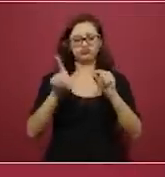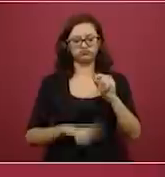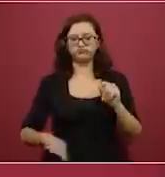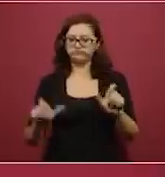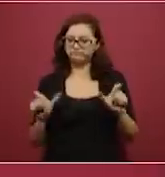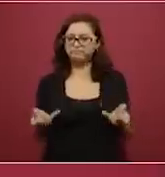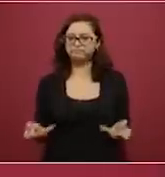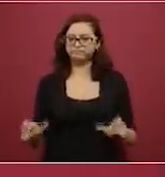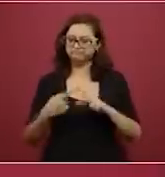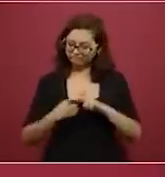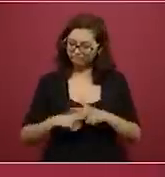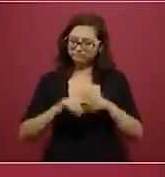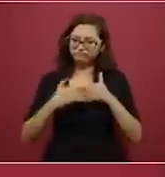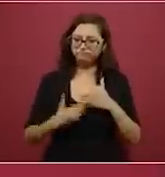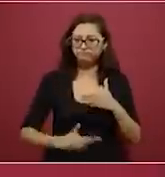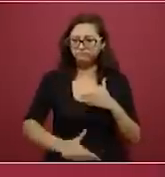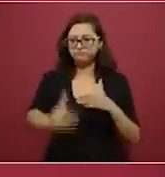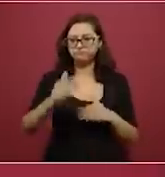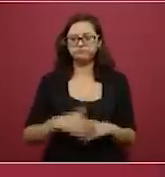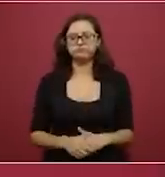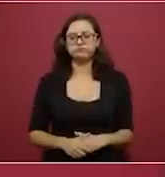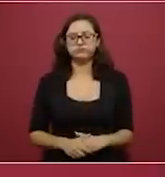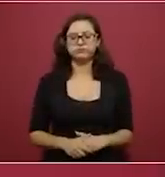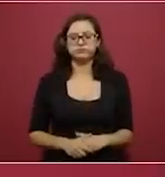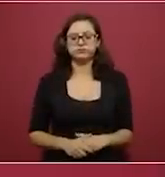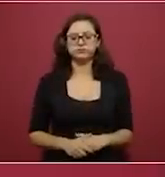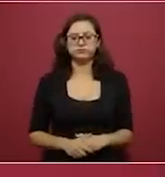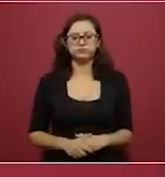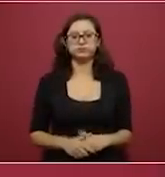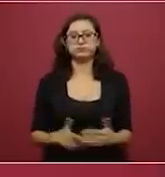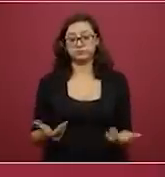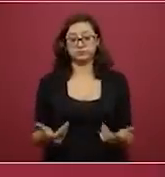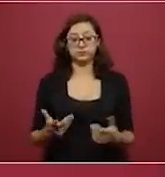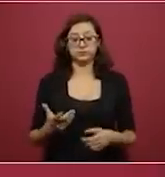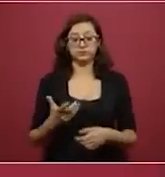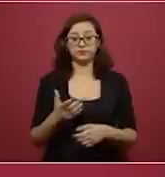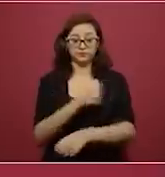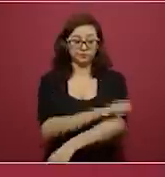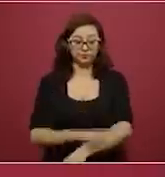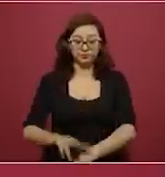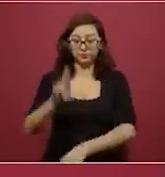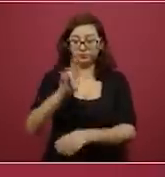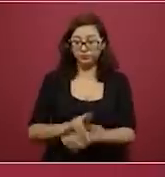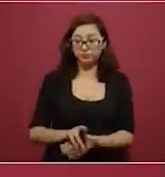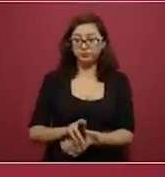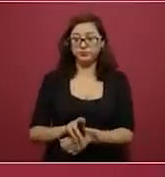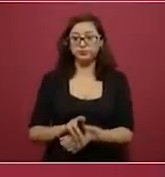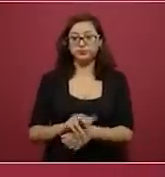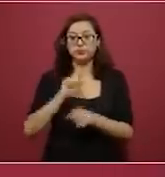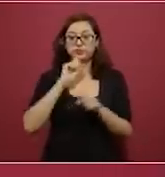la coordinación de este organismo y la